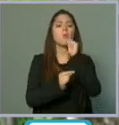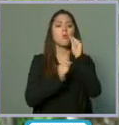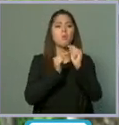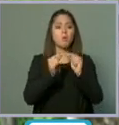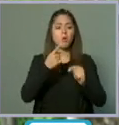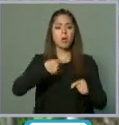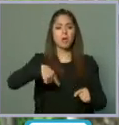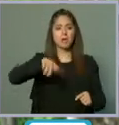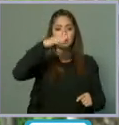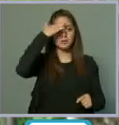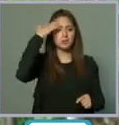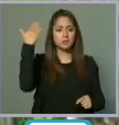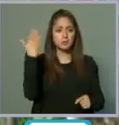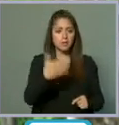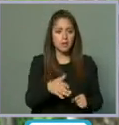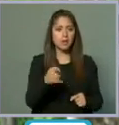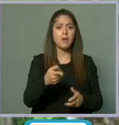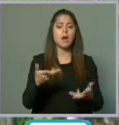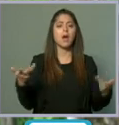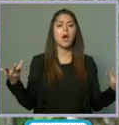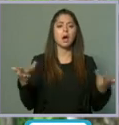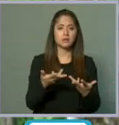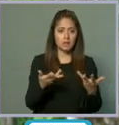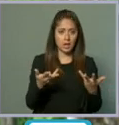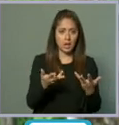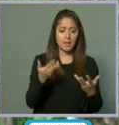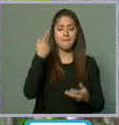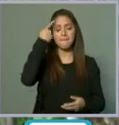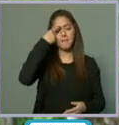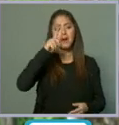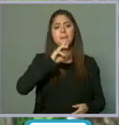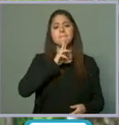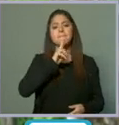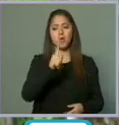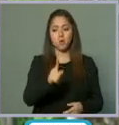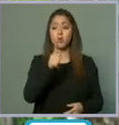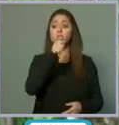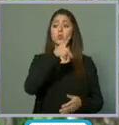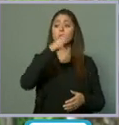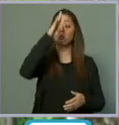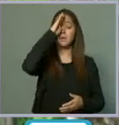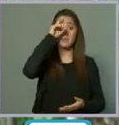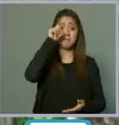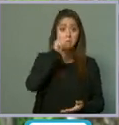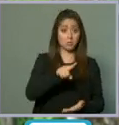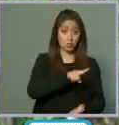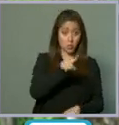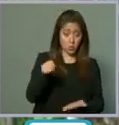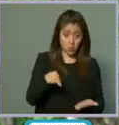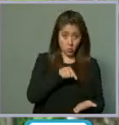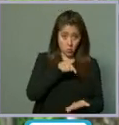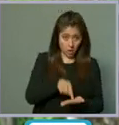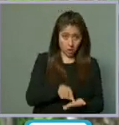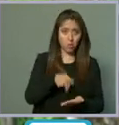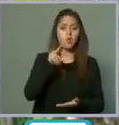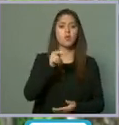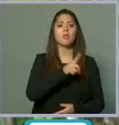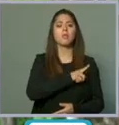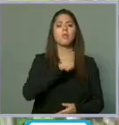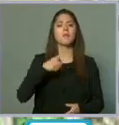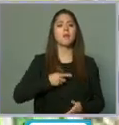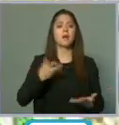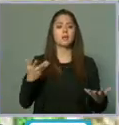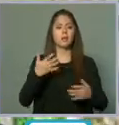cómo manejar la situación para mejorarla, no solo quedarte en el mismo nivel, sino que mejorar